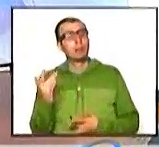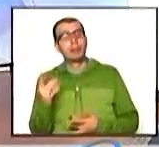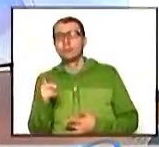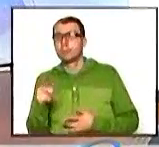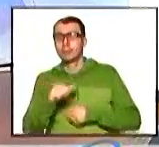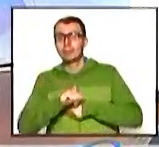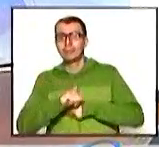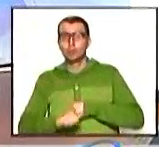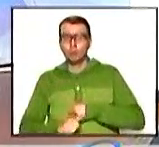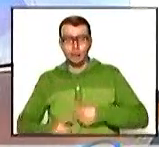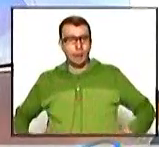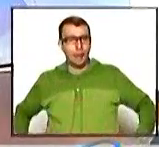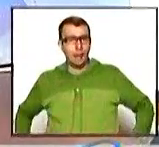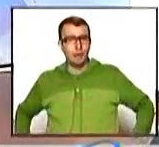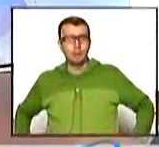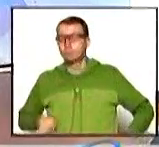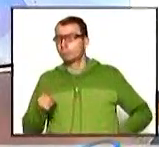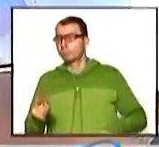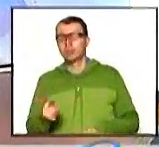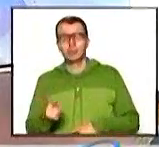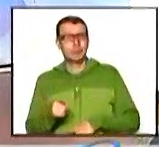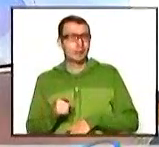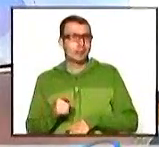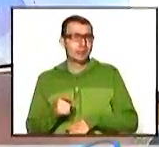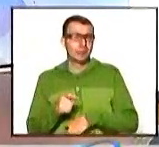cirugía de cadera,